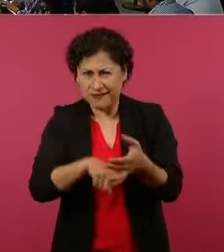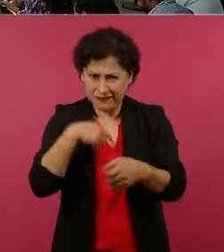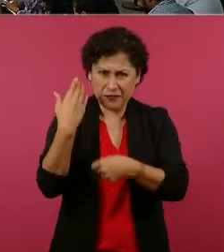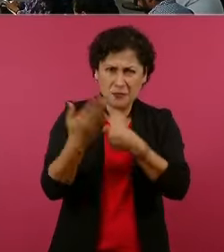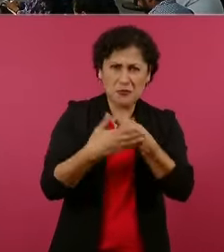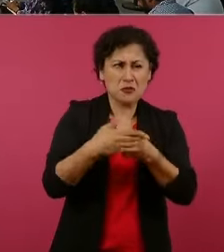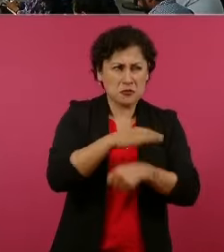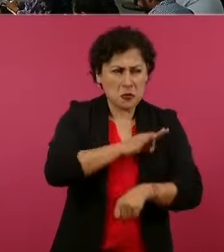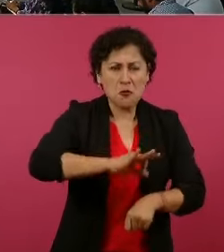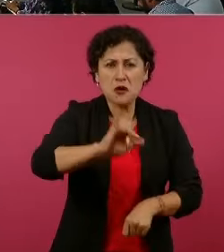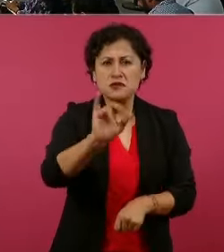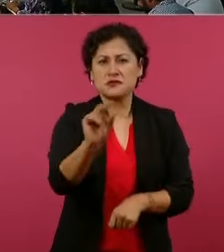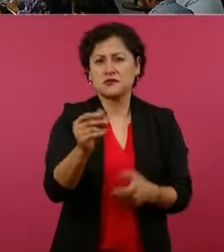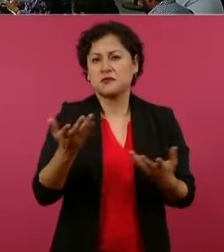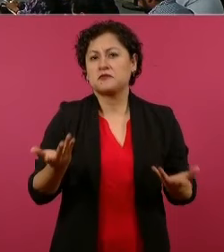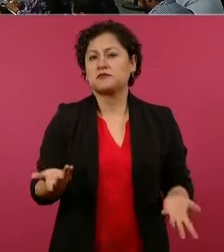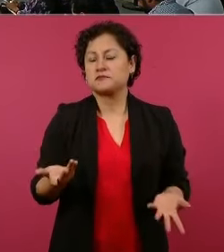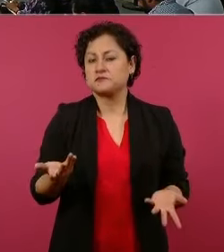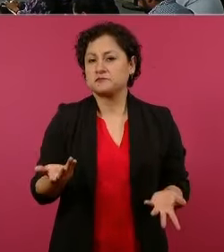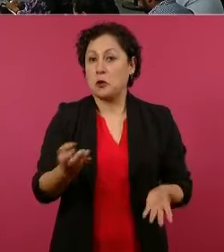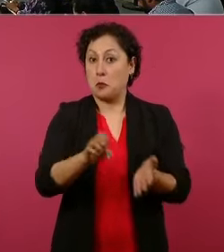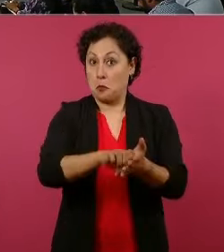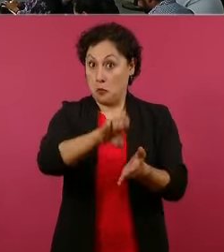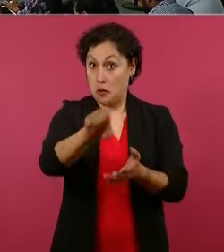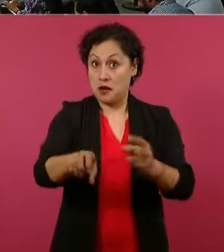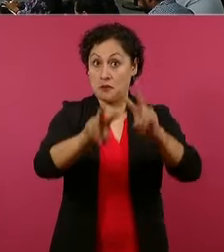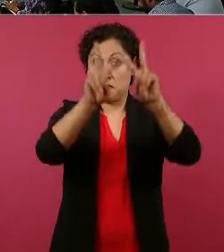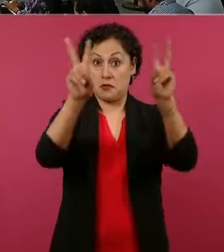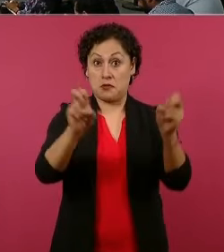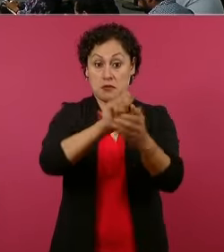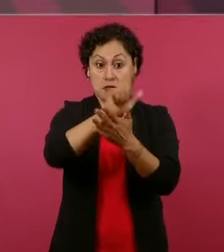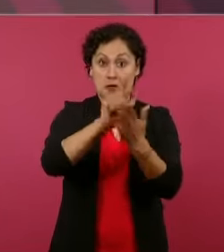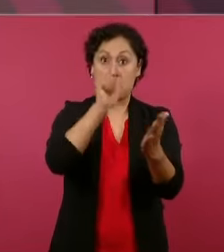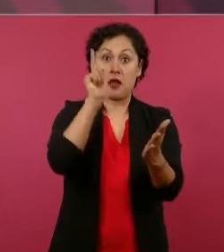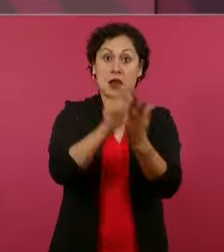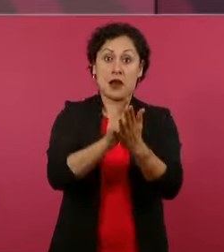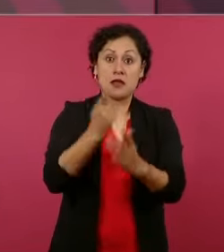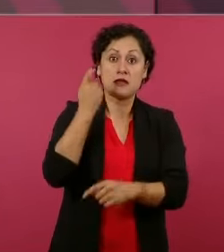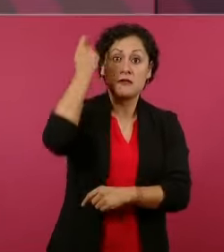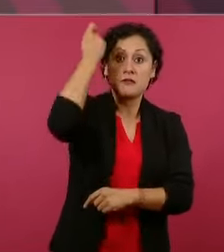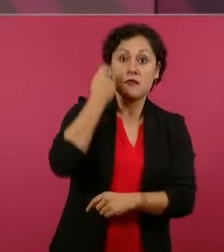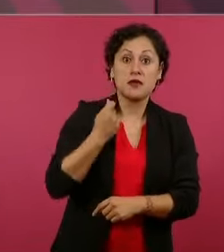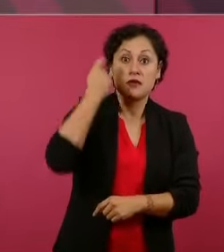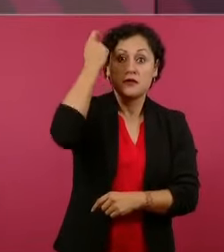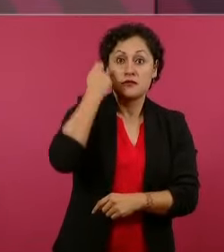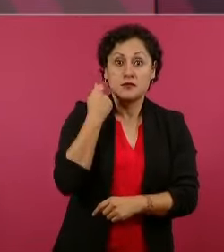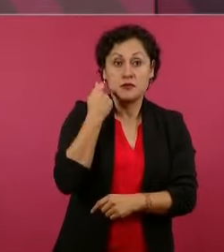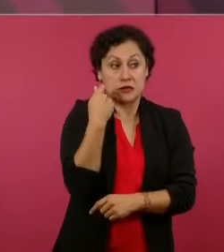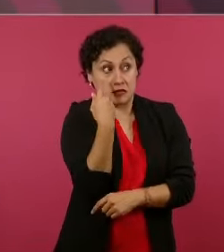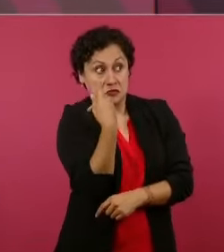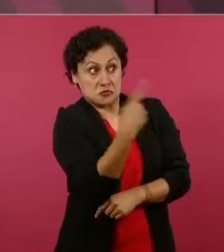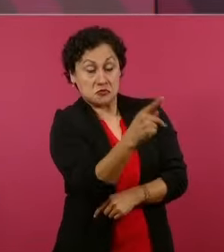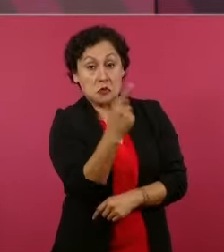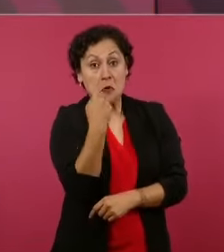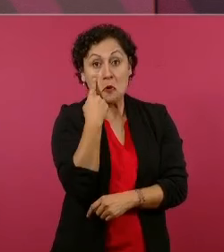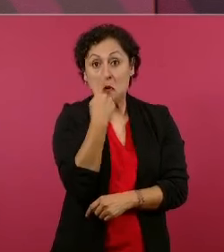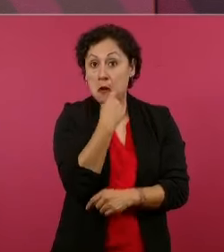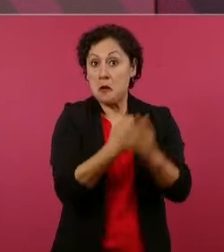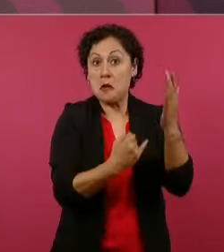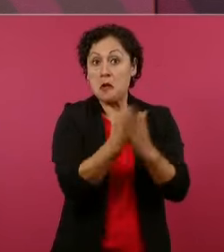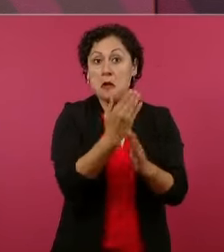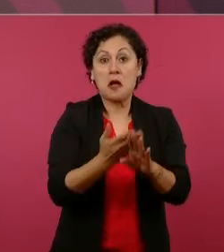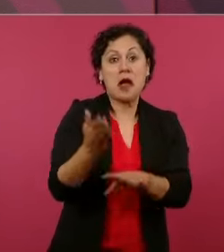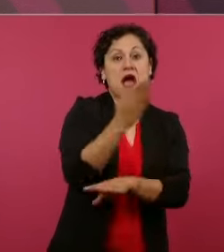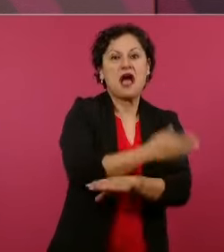con las reformas a las pensiones no fue un retroceso